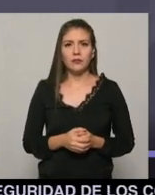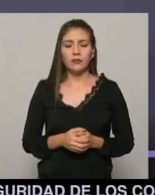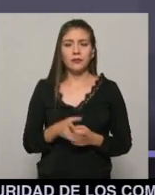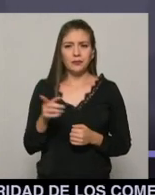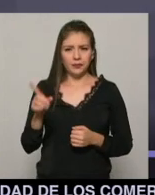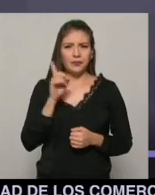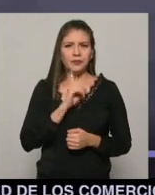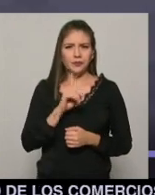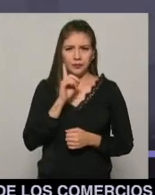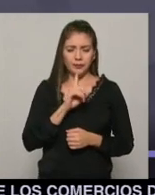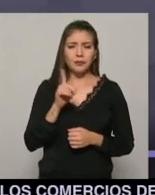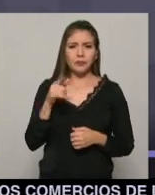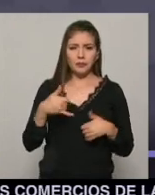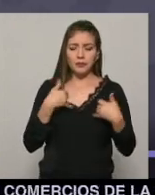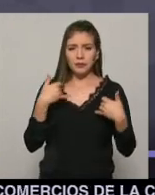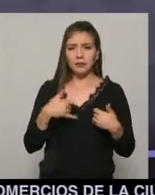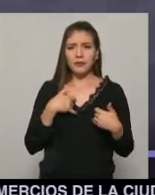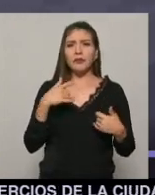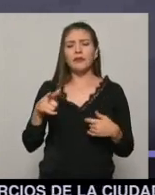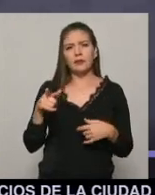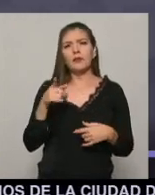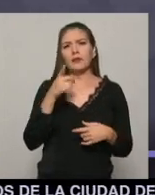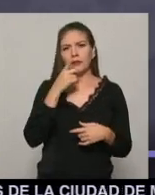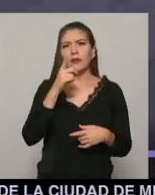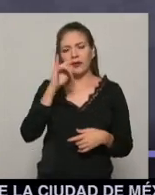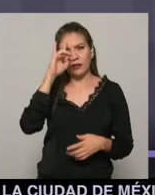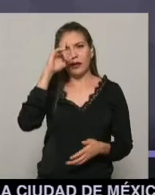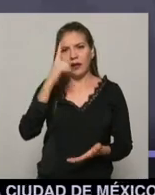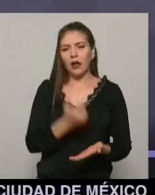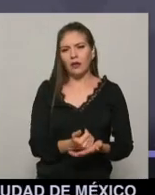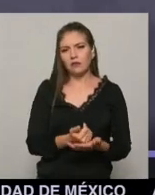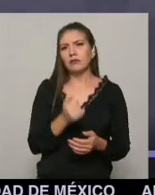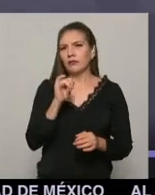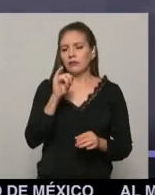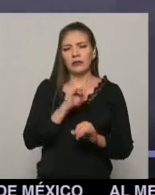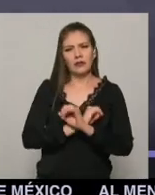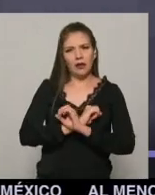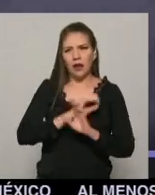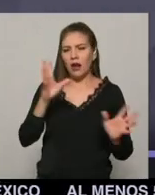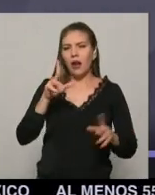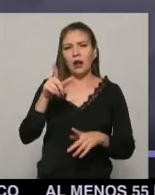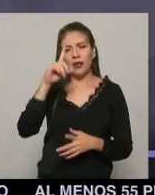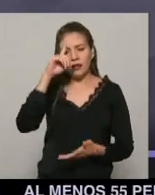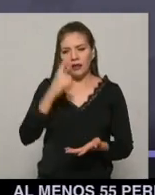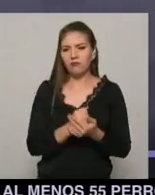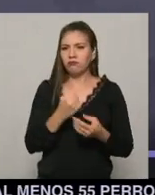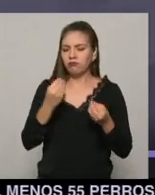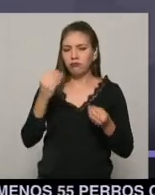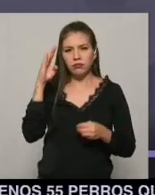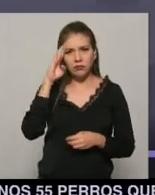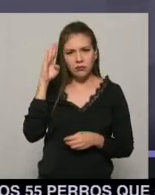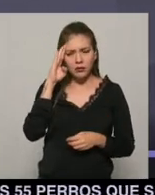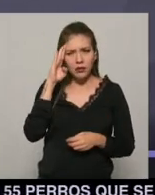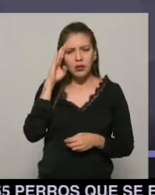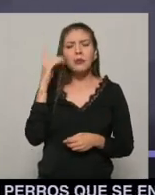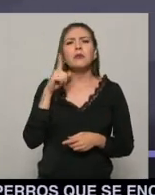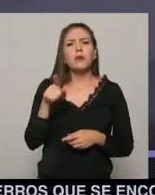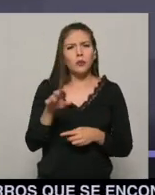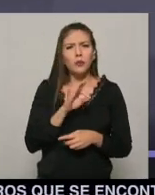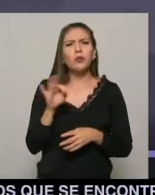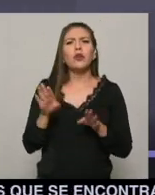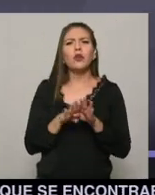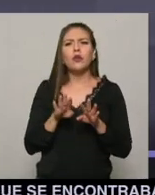tú decías, bueno, sufre un trauma. Sí, desde luego es un trauma brutal, pero sí se puede trabajar